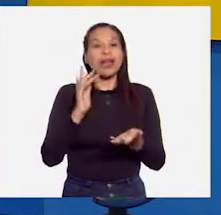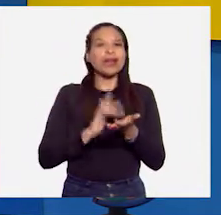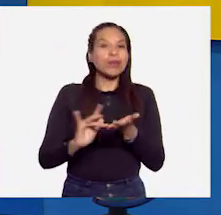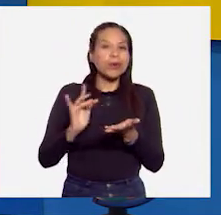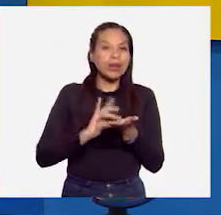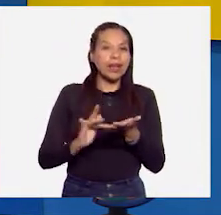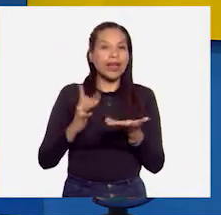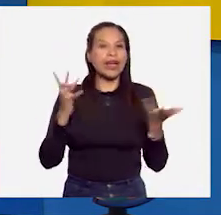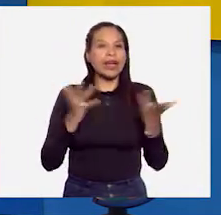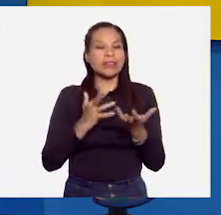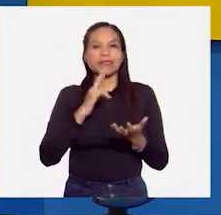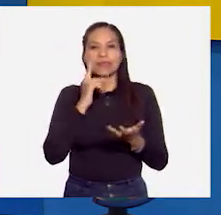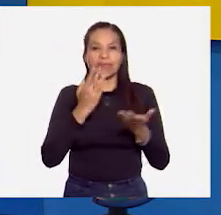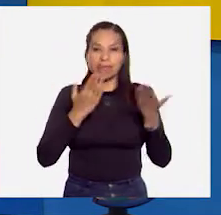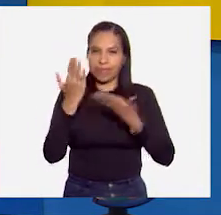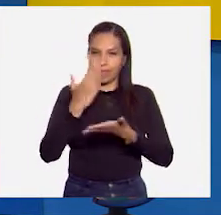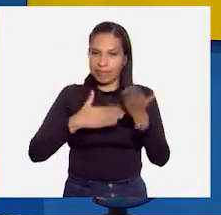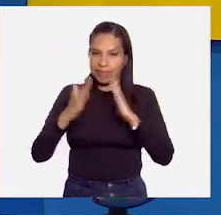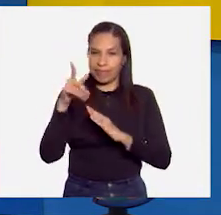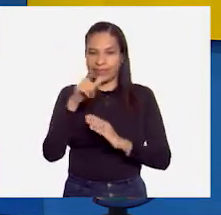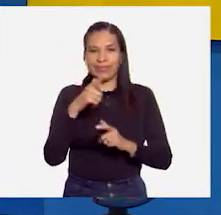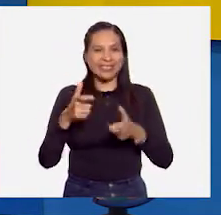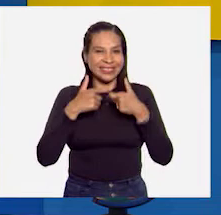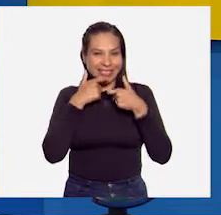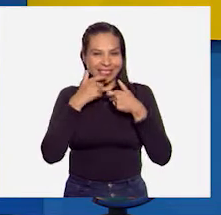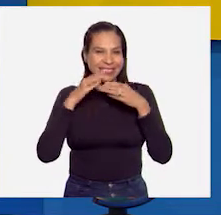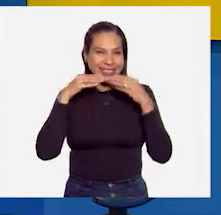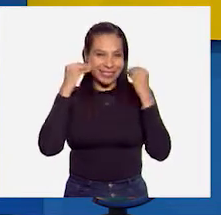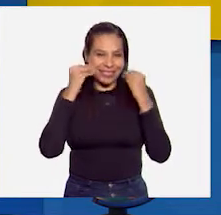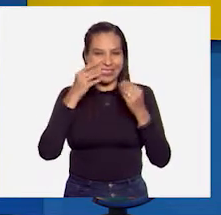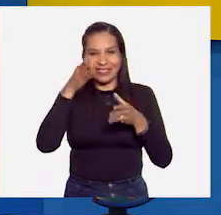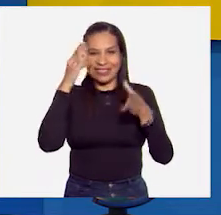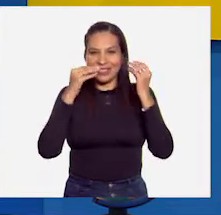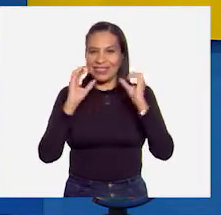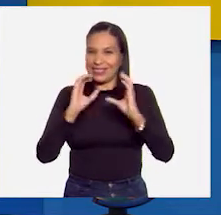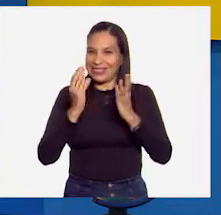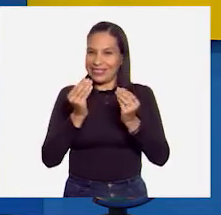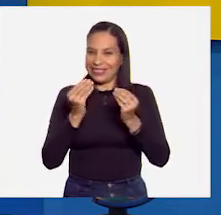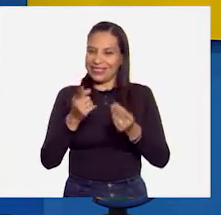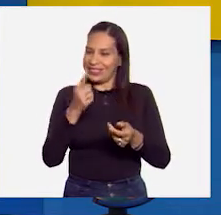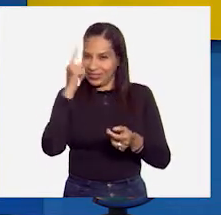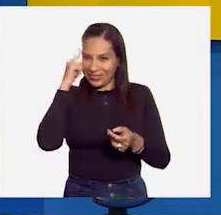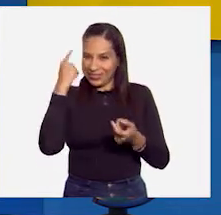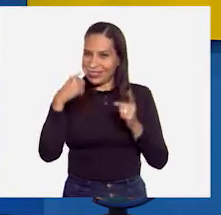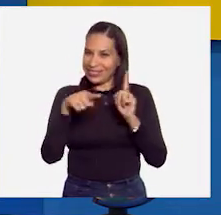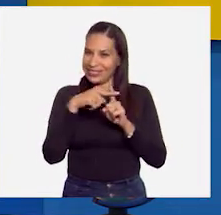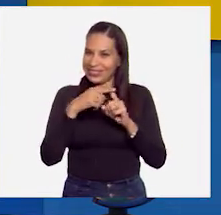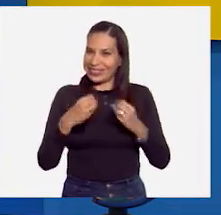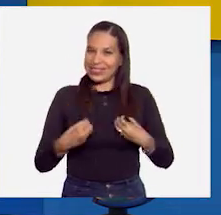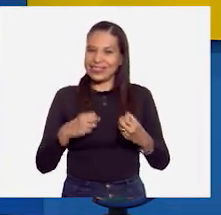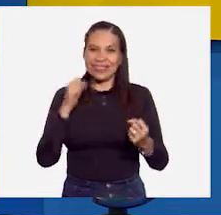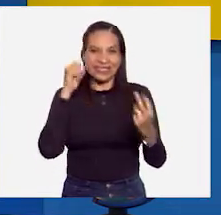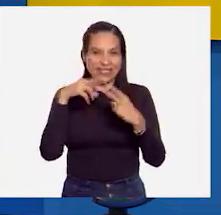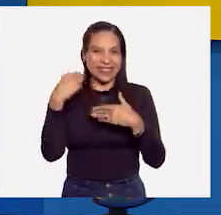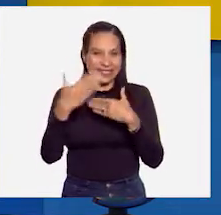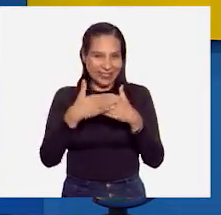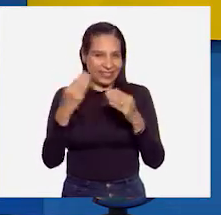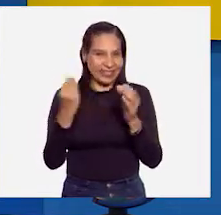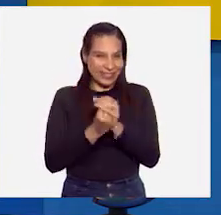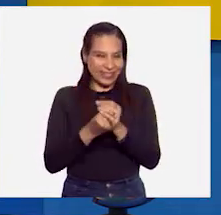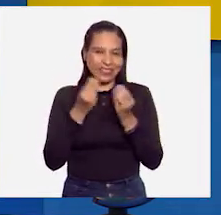apoyarles y lograr el éxito. A sonreír y aprender. Cuídense mucho y ánimo. Y nos vemos la siguiente